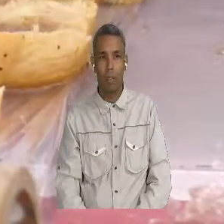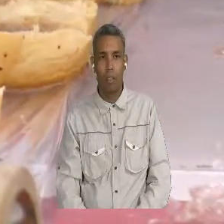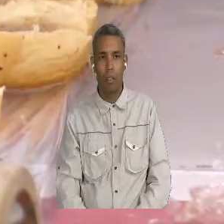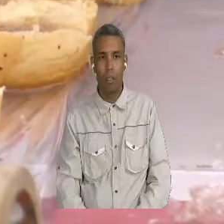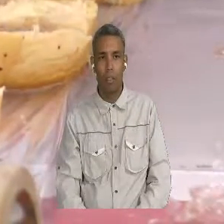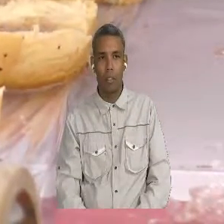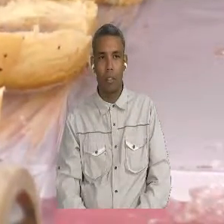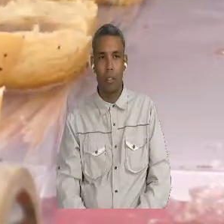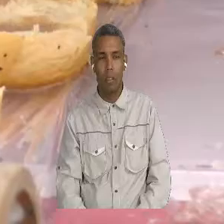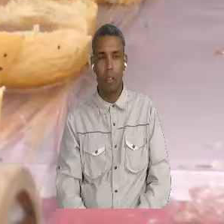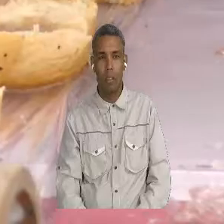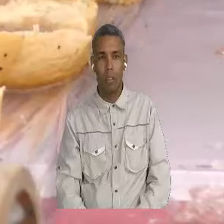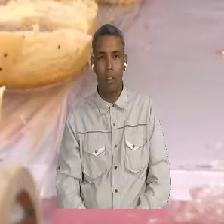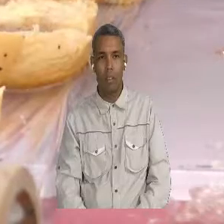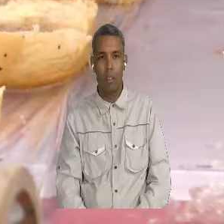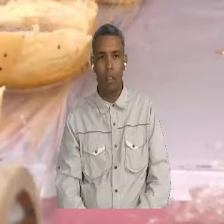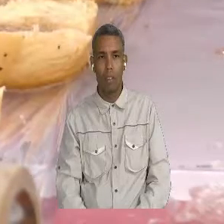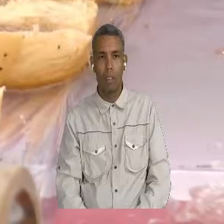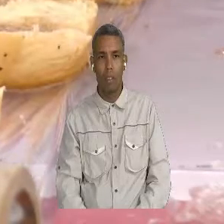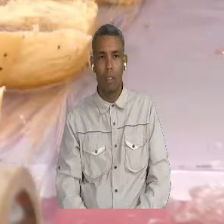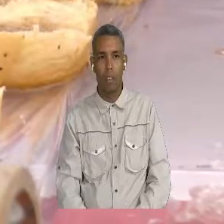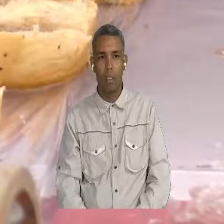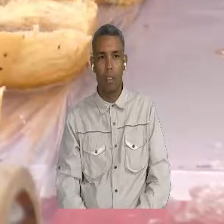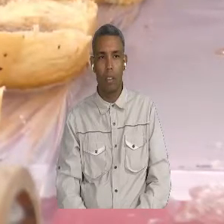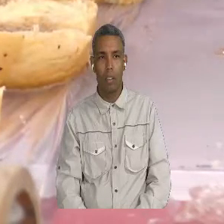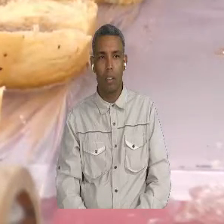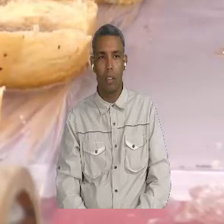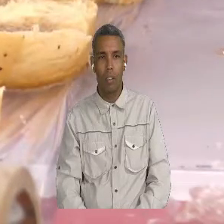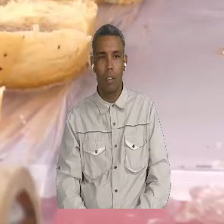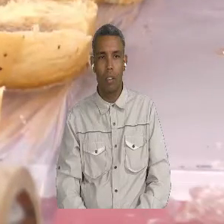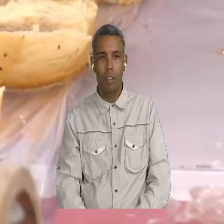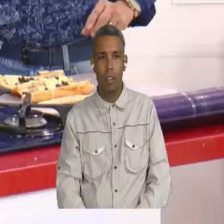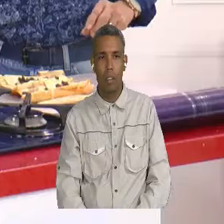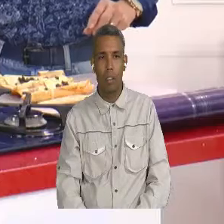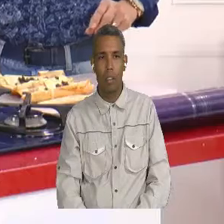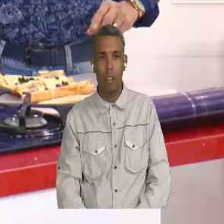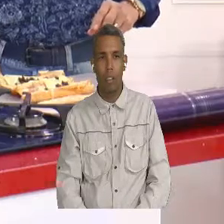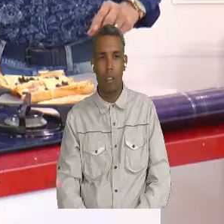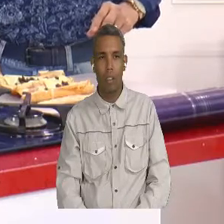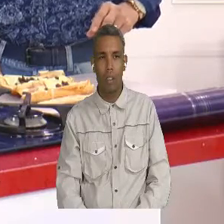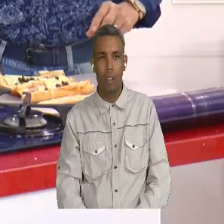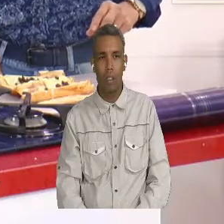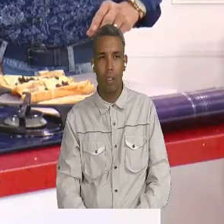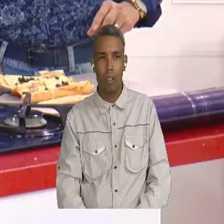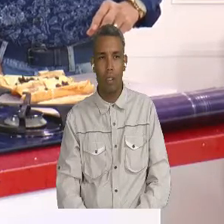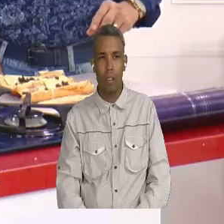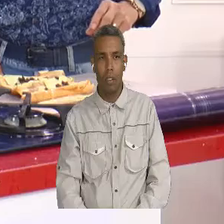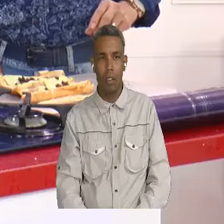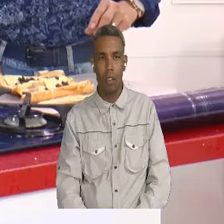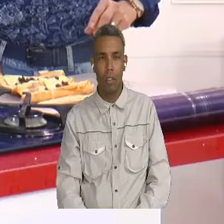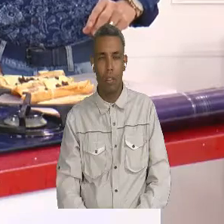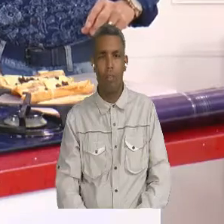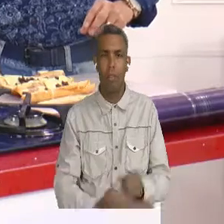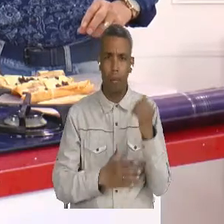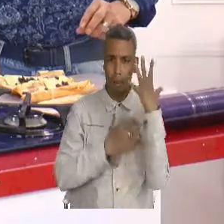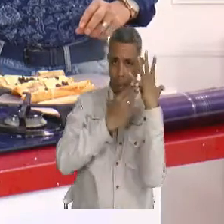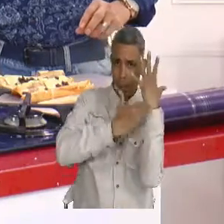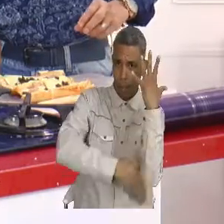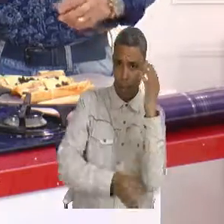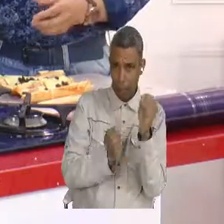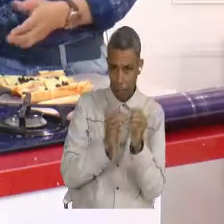echamos, le adicionamos que sobre lo otro. La piña calada también, vamos a utilizar esta misma